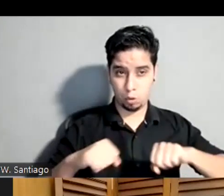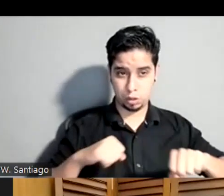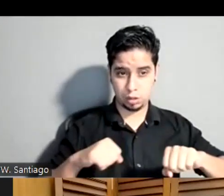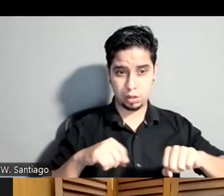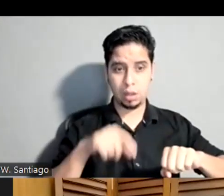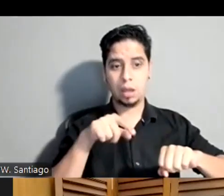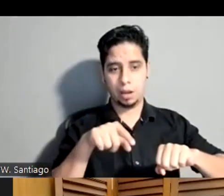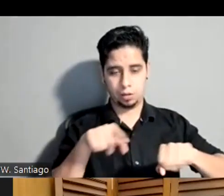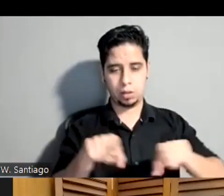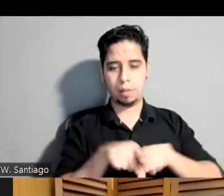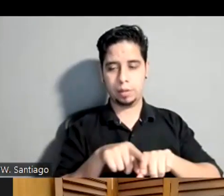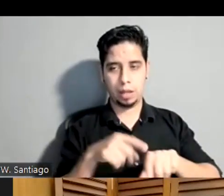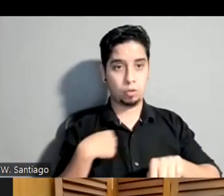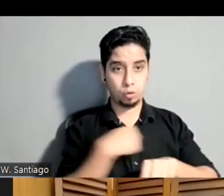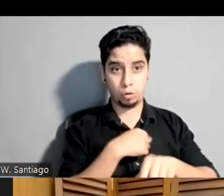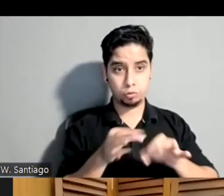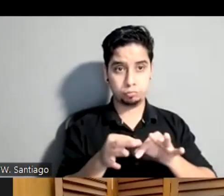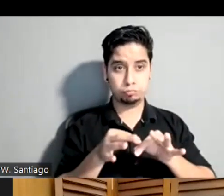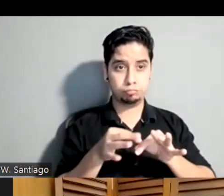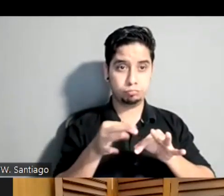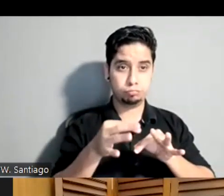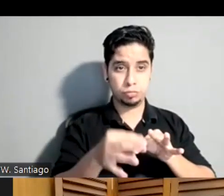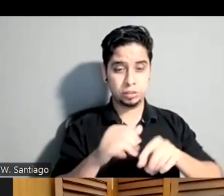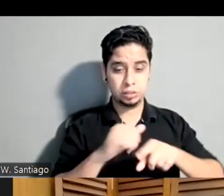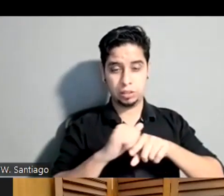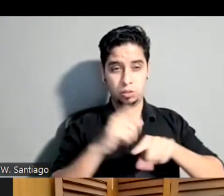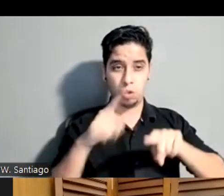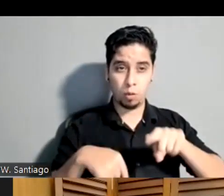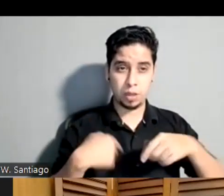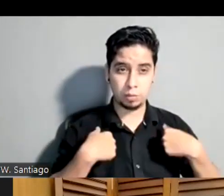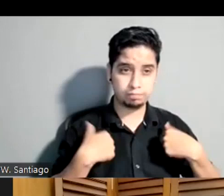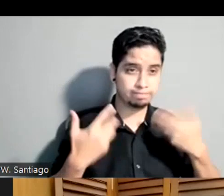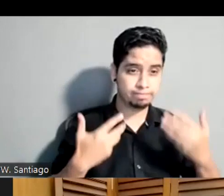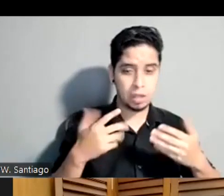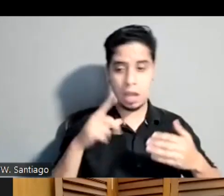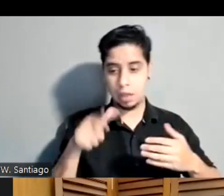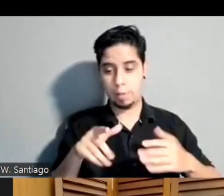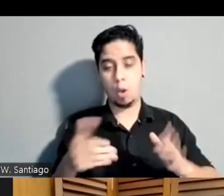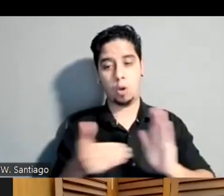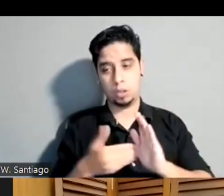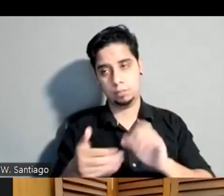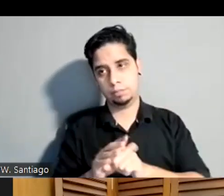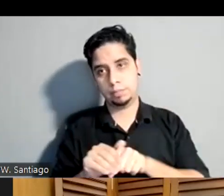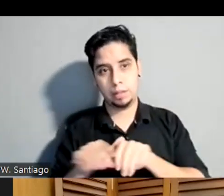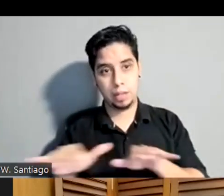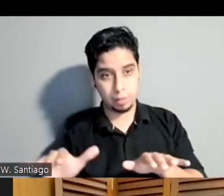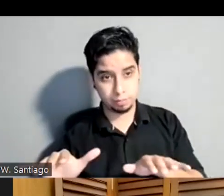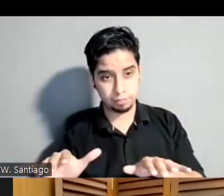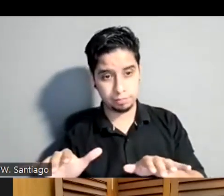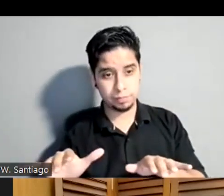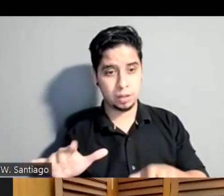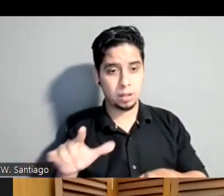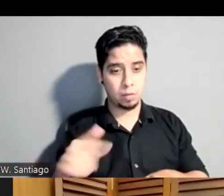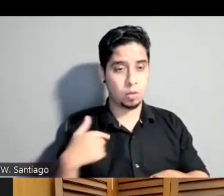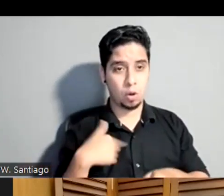nos atrasó los ensayos, porque a veces Bellas Artes no nos dejaba ensayar, etcétera. Y luego vino la pandemia. Después hicimos un